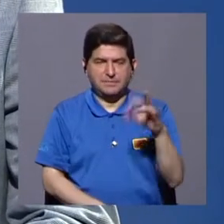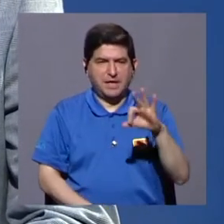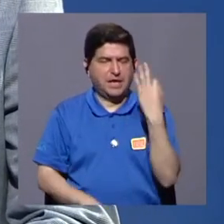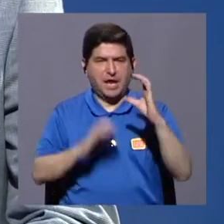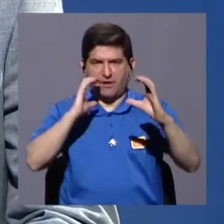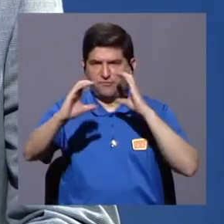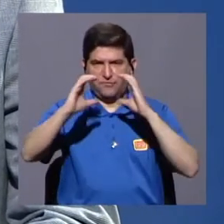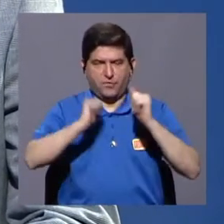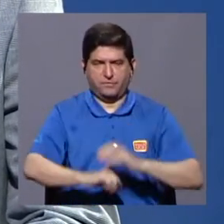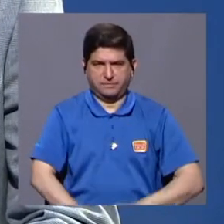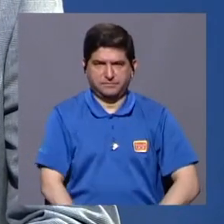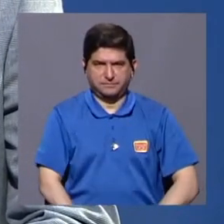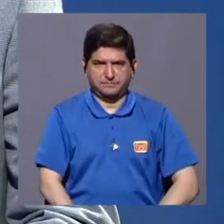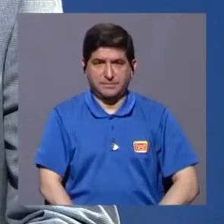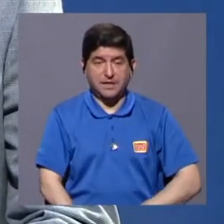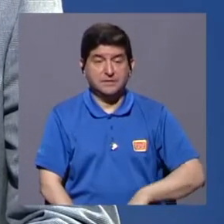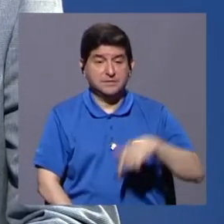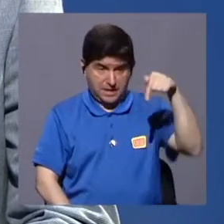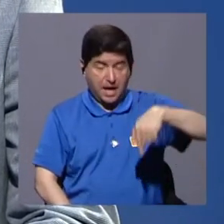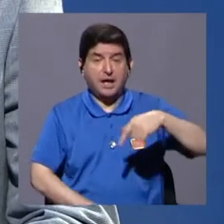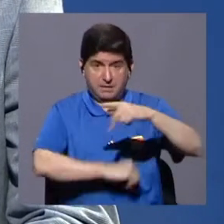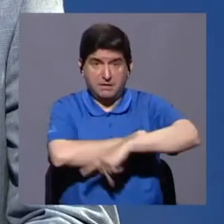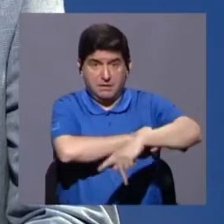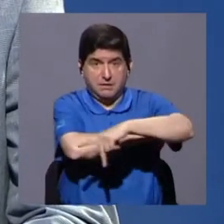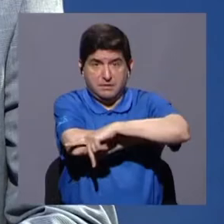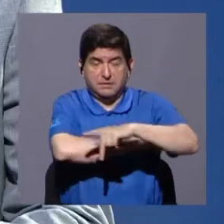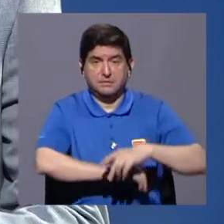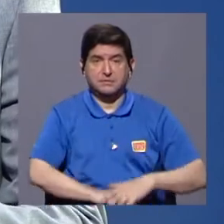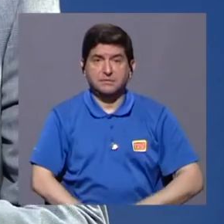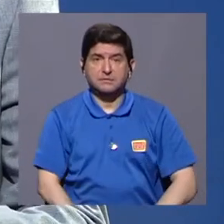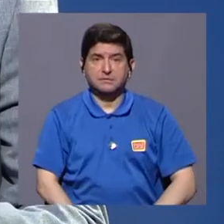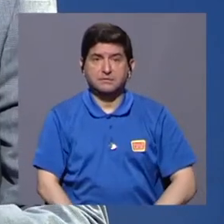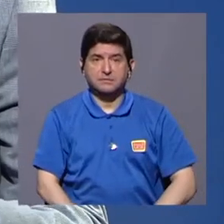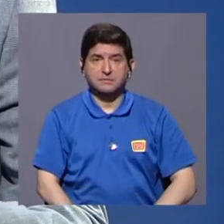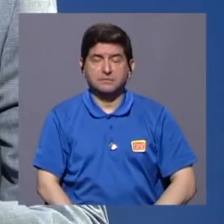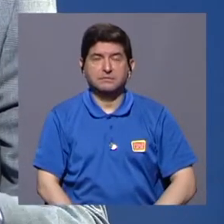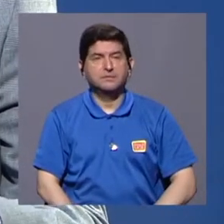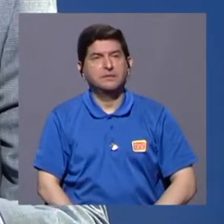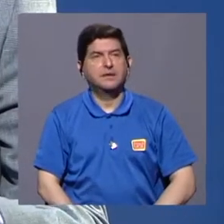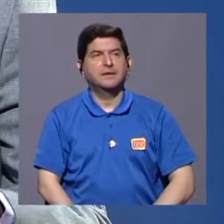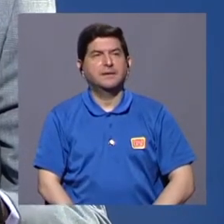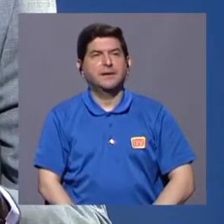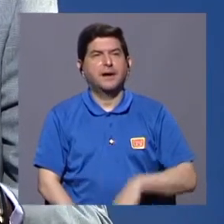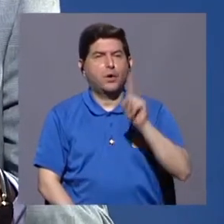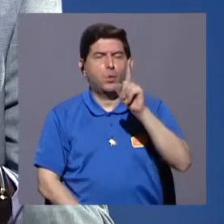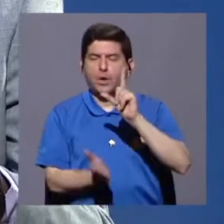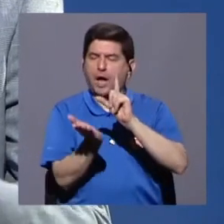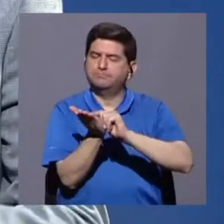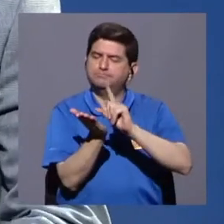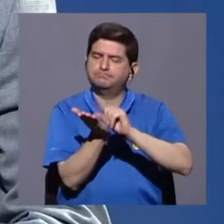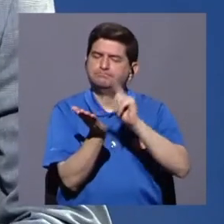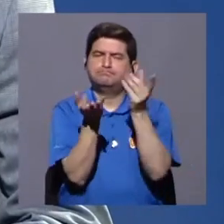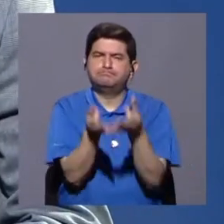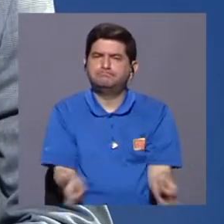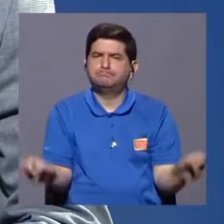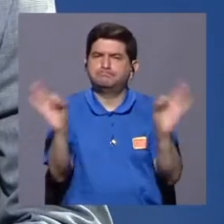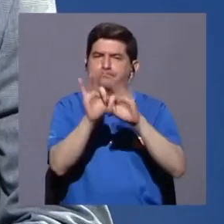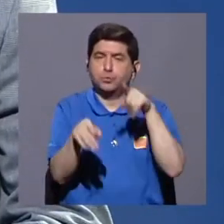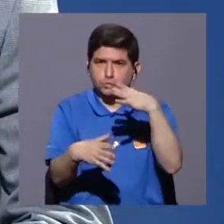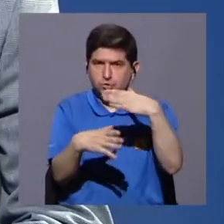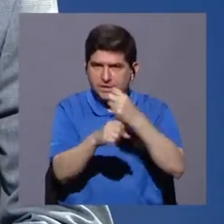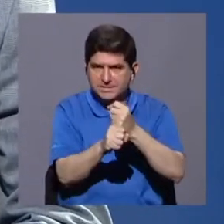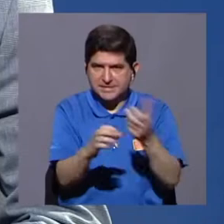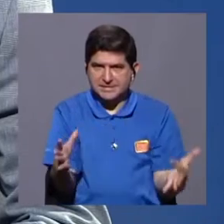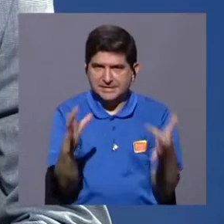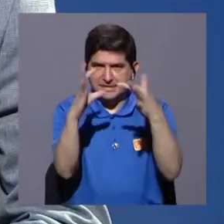comunicación los ojos nacionales una una publicación importante que hacen ustedes con